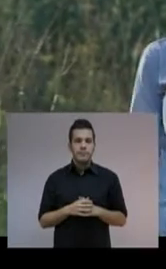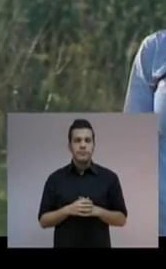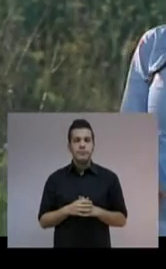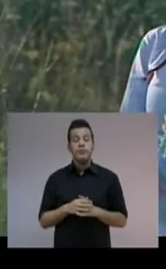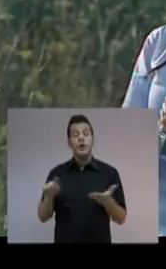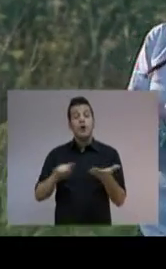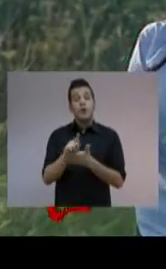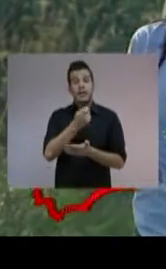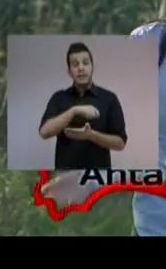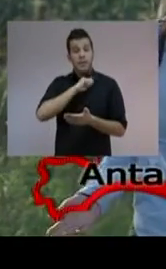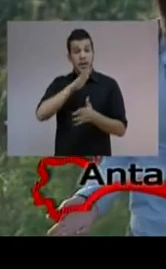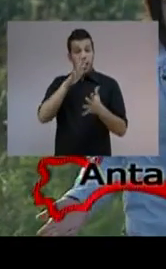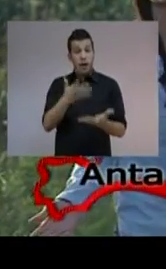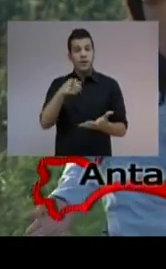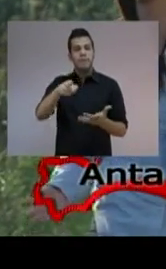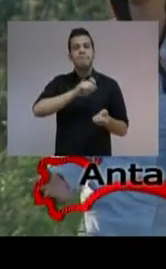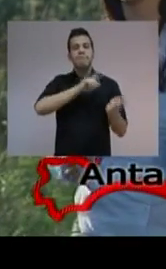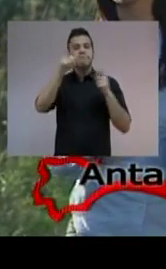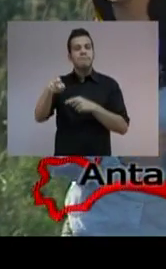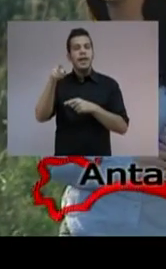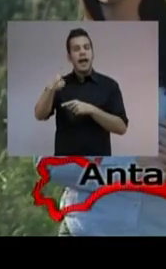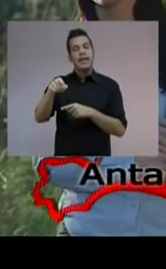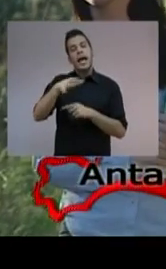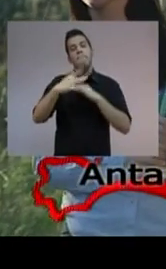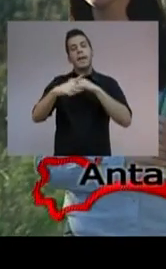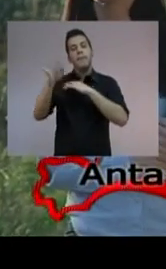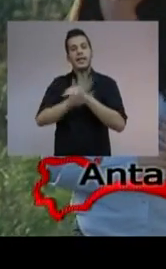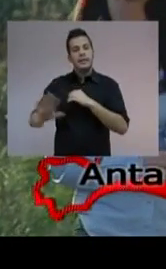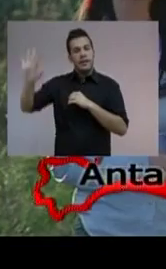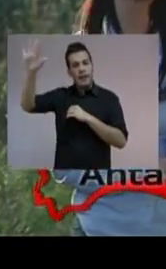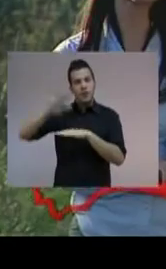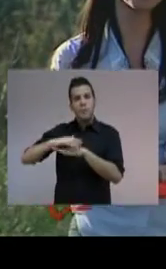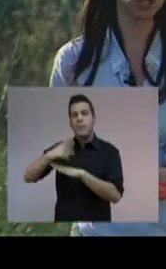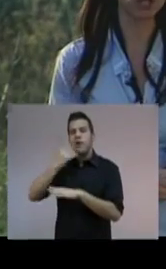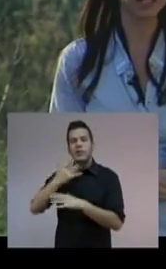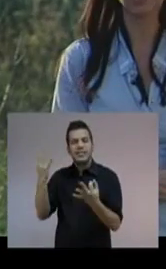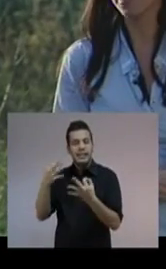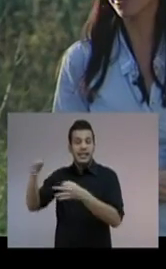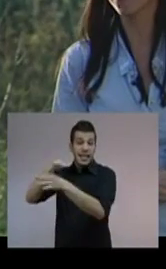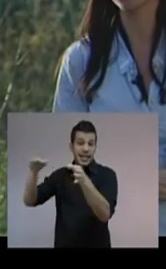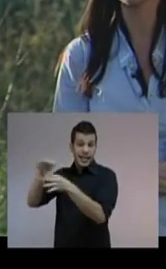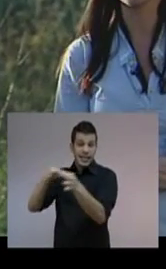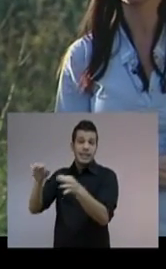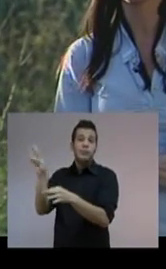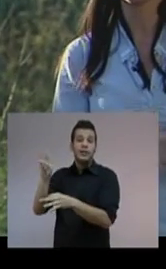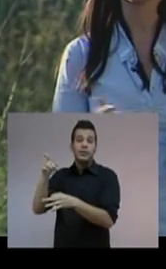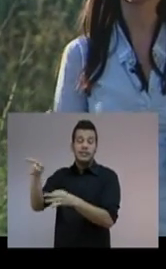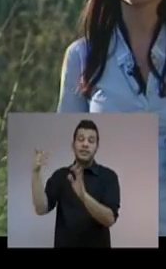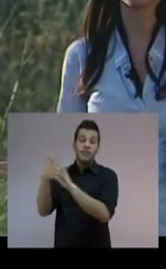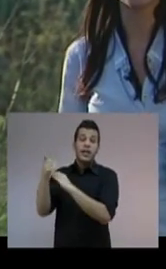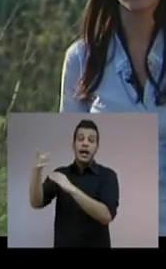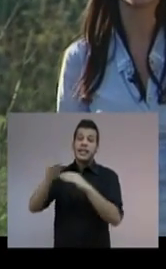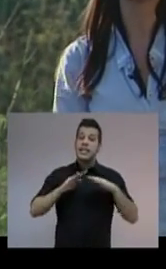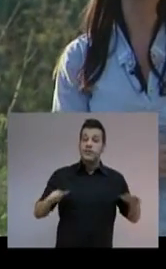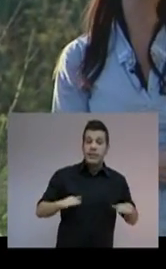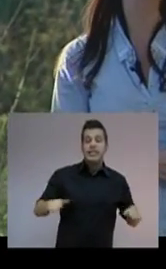Rutas de España viaja en esta ocasión hasta el mar Mediterráneo para conocer las Islas Pitiusas, Ibiza y Formentera. En nuestro